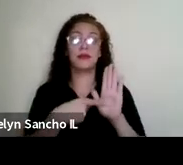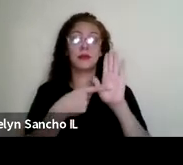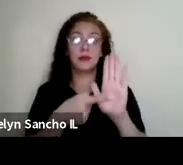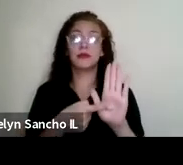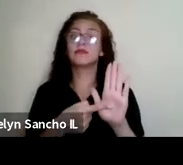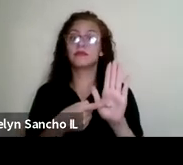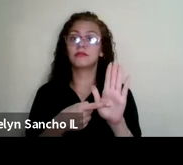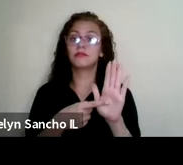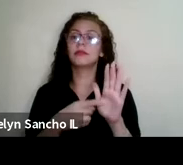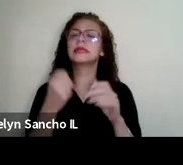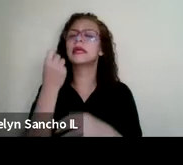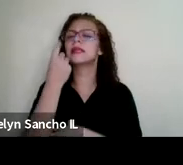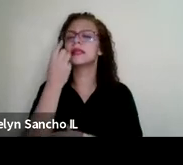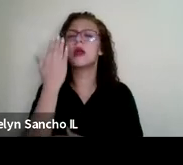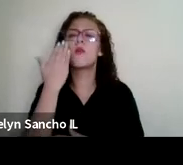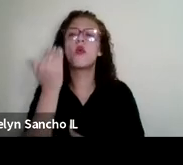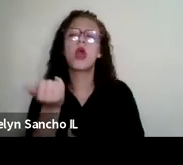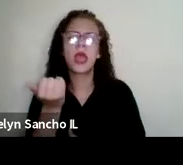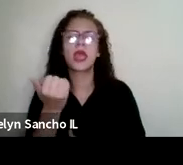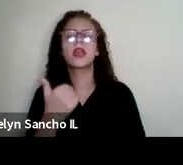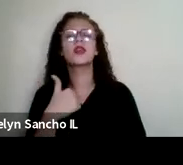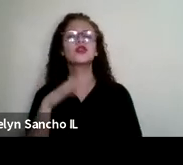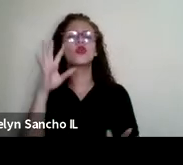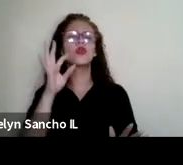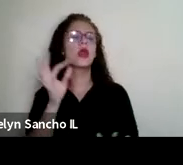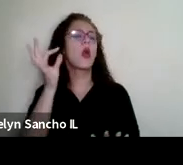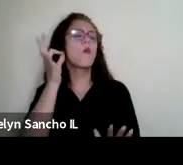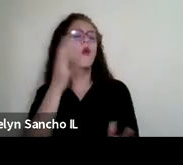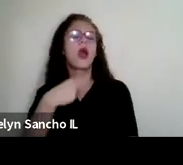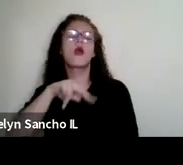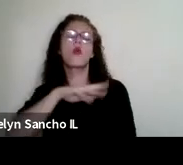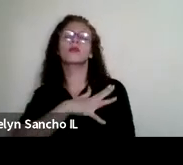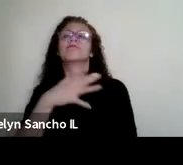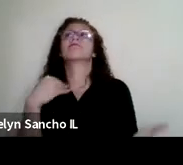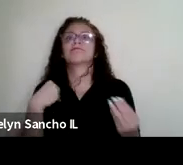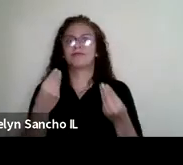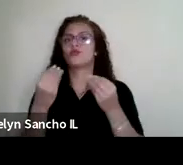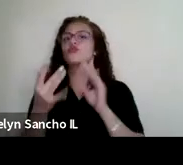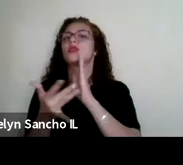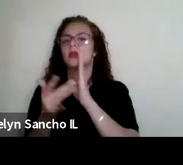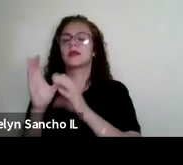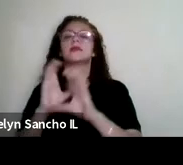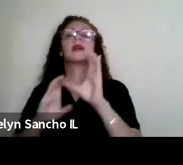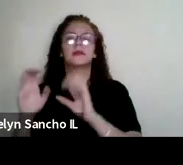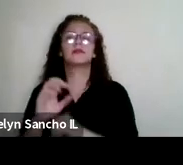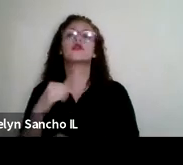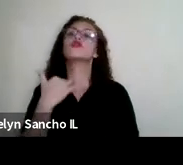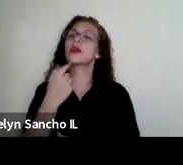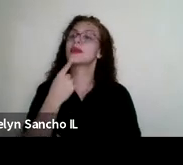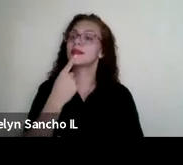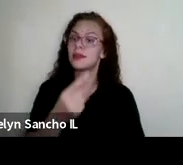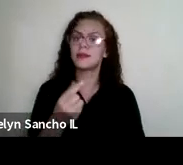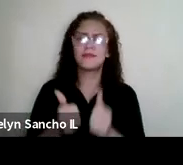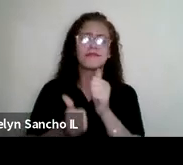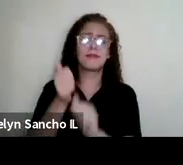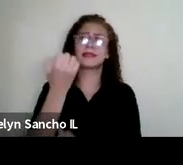vamos a comprender por qué yo creo que las mujeres nos encanta la ciencia y la tecnología. Tengo, como les digo, ya más de 15